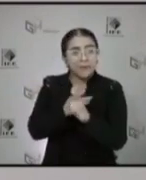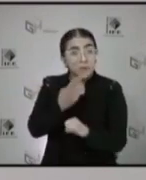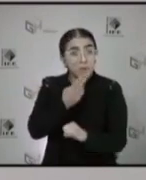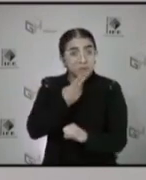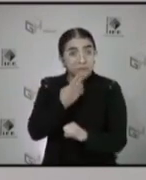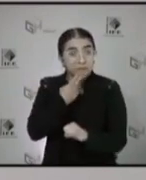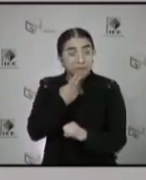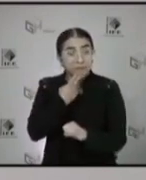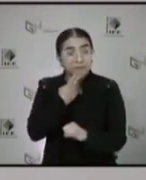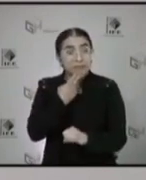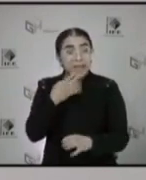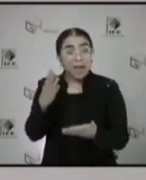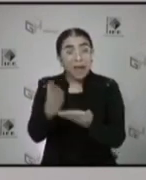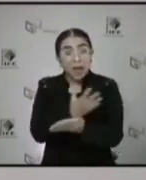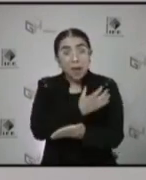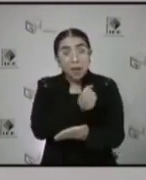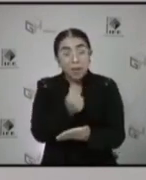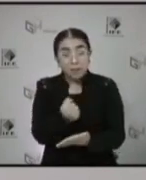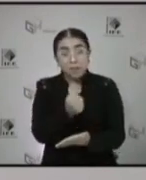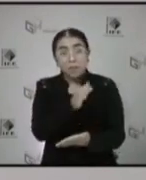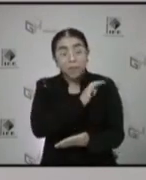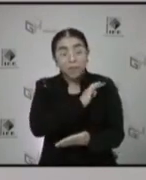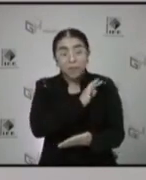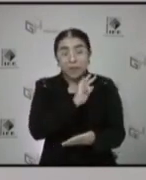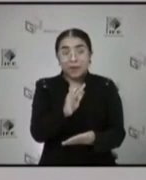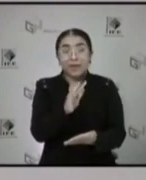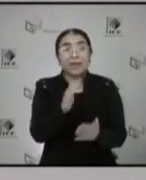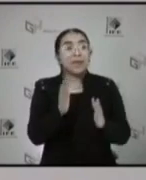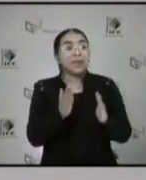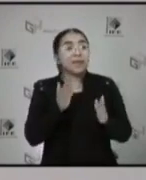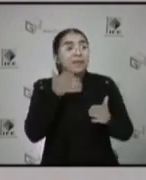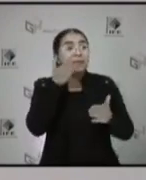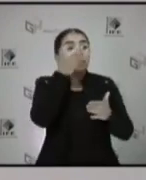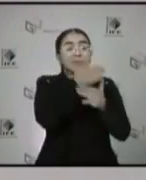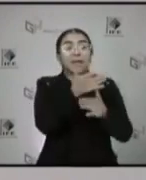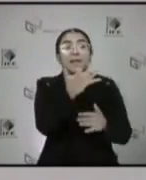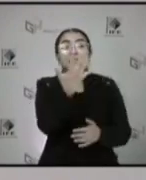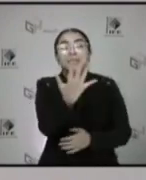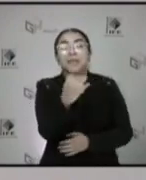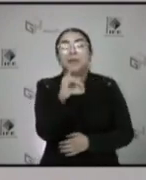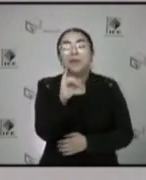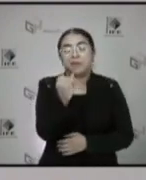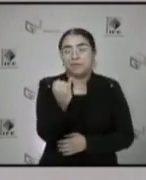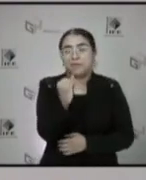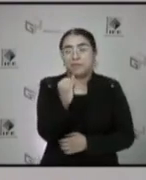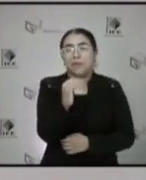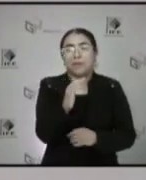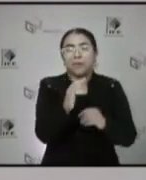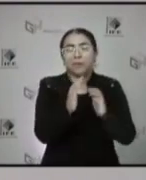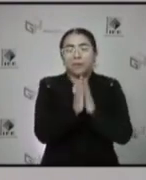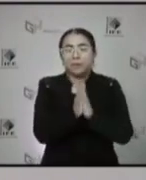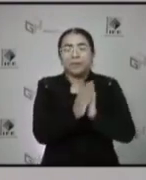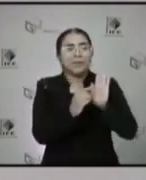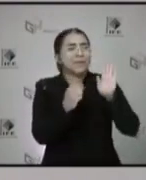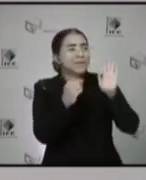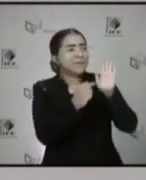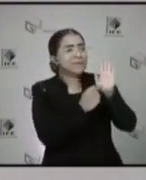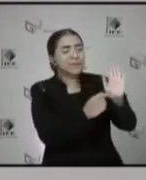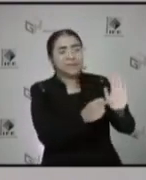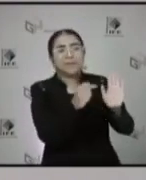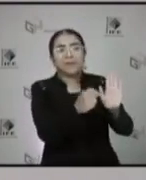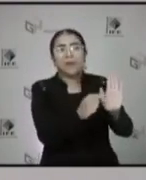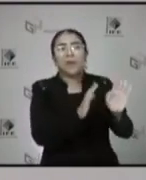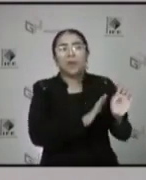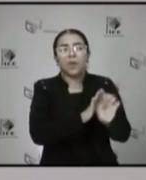la oportunidad, es momento de ir a la urna el 5 de junio y demostrar contundentemente cuál es la